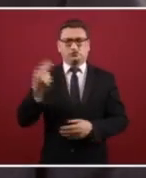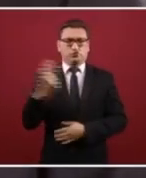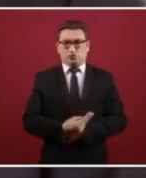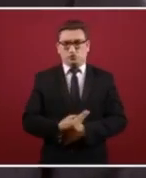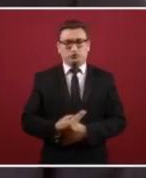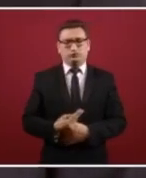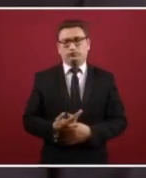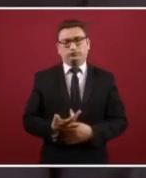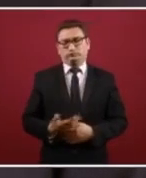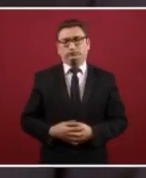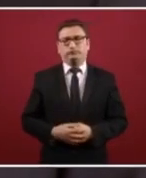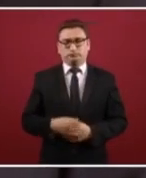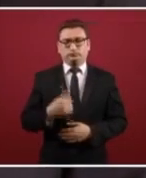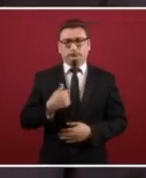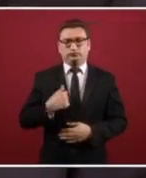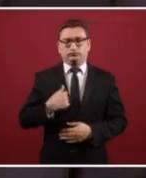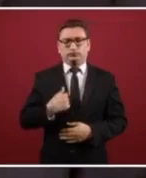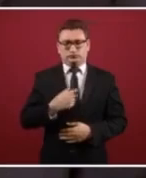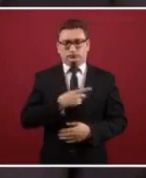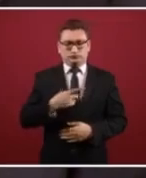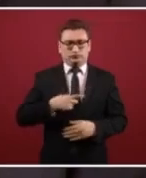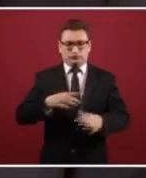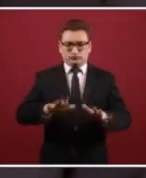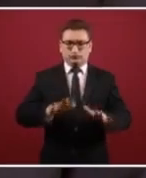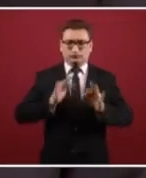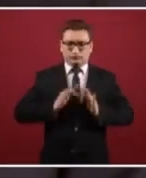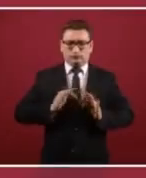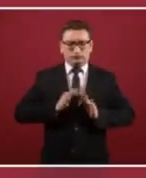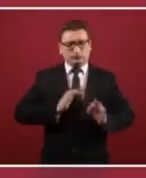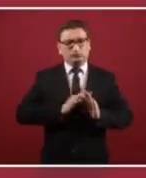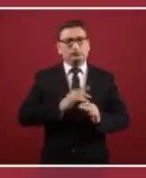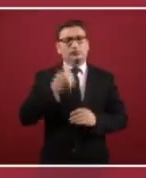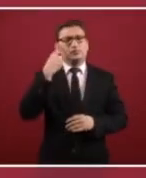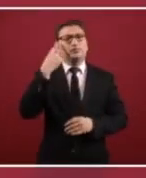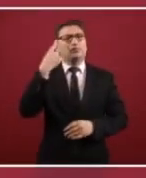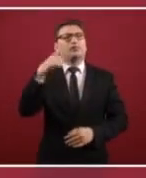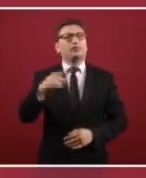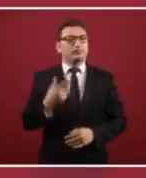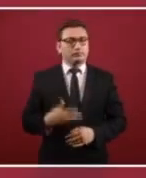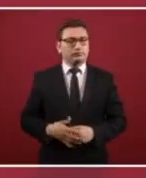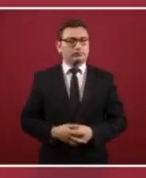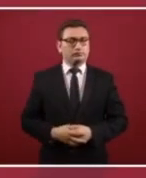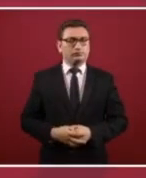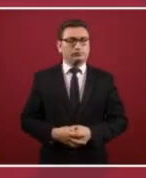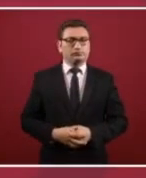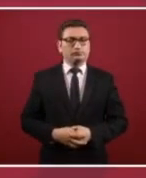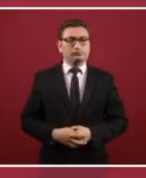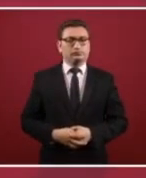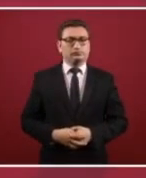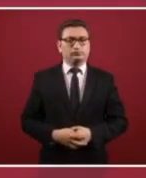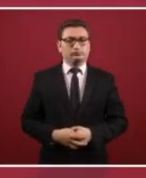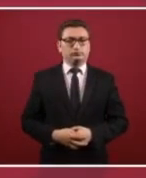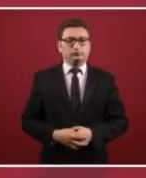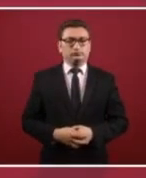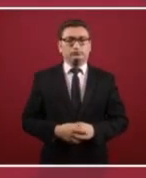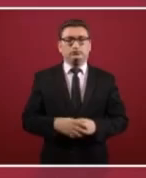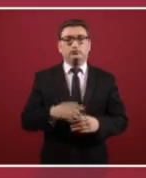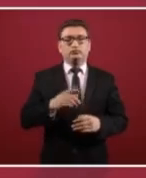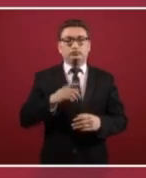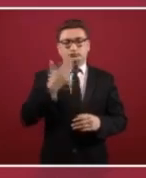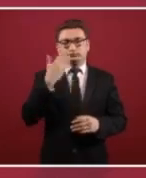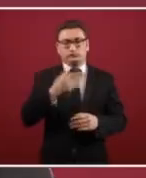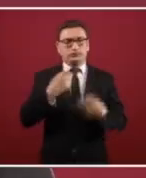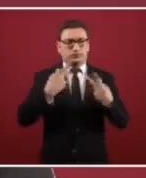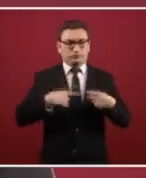3 mujeres. Debo de tomarme mi tiempo para que la propuesta